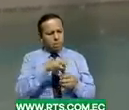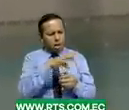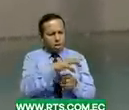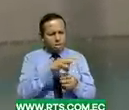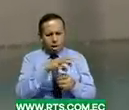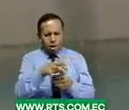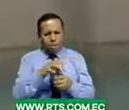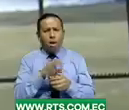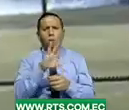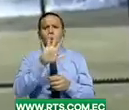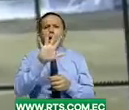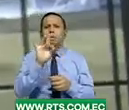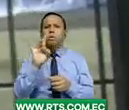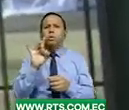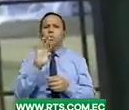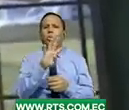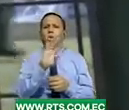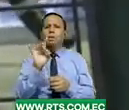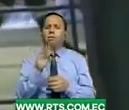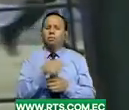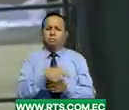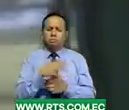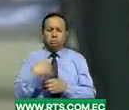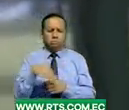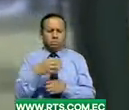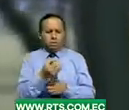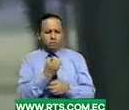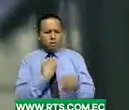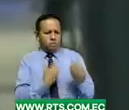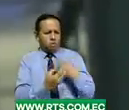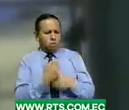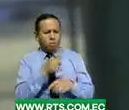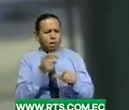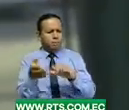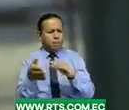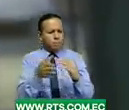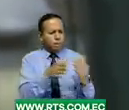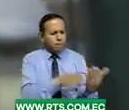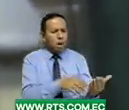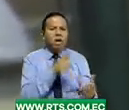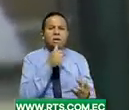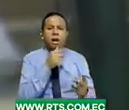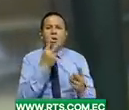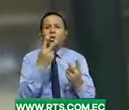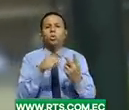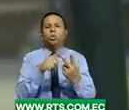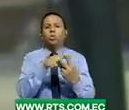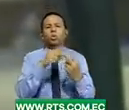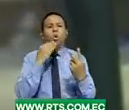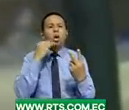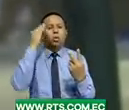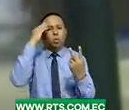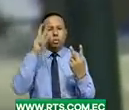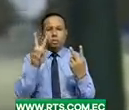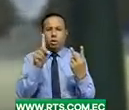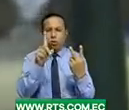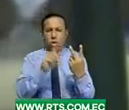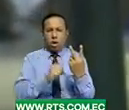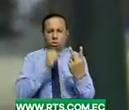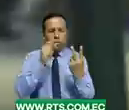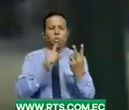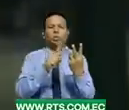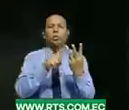indicios balísticos. Según el reporte, las víctimas mortales son dos adultos de 21 años de edad y un menor